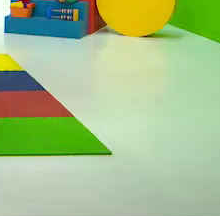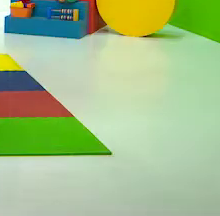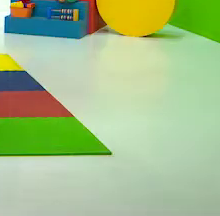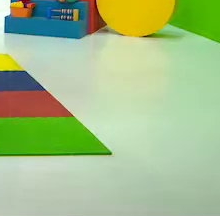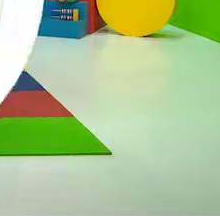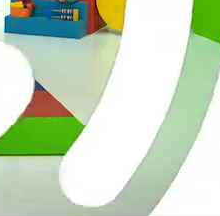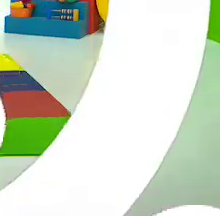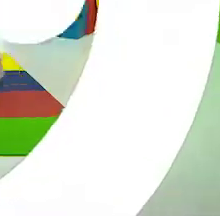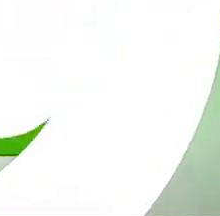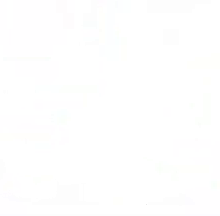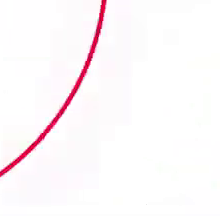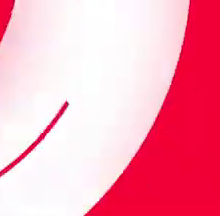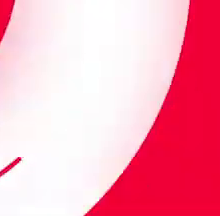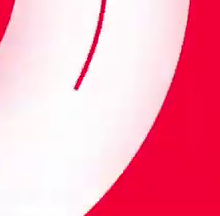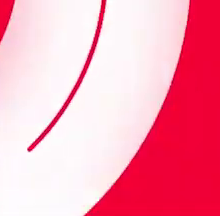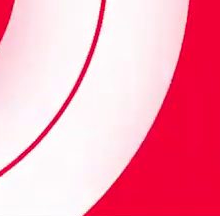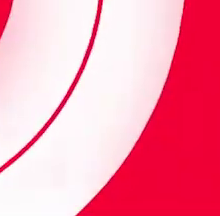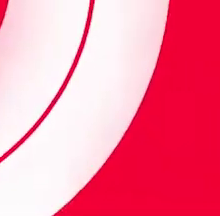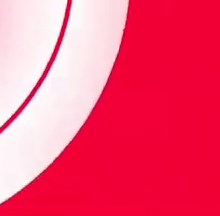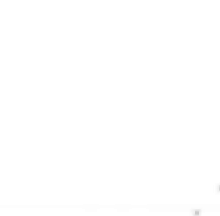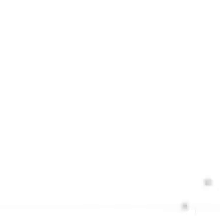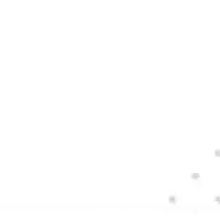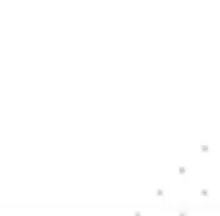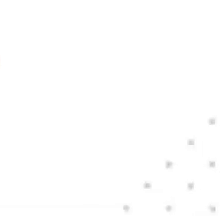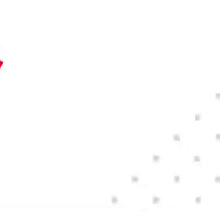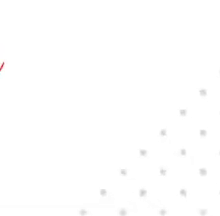eso sí yo